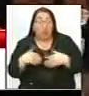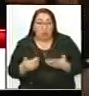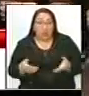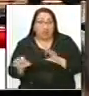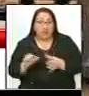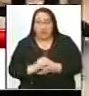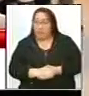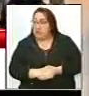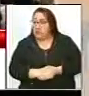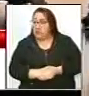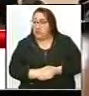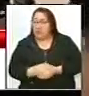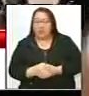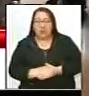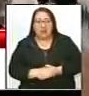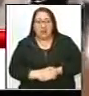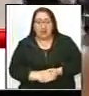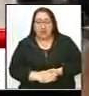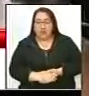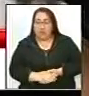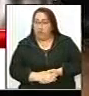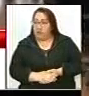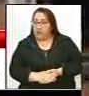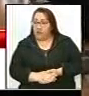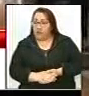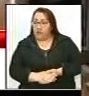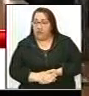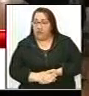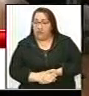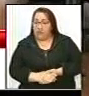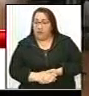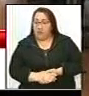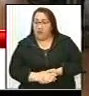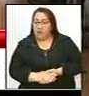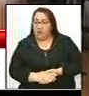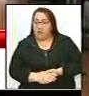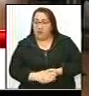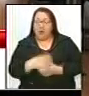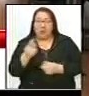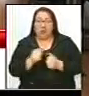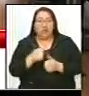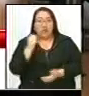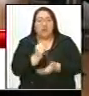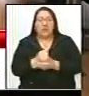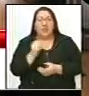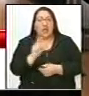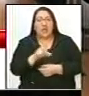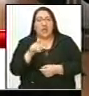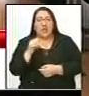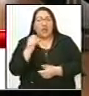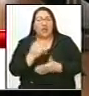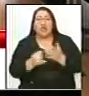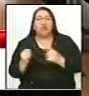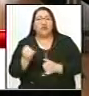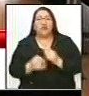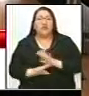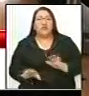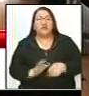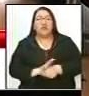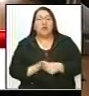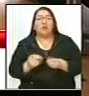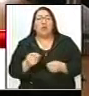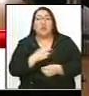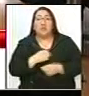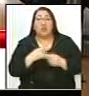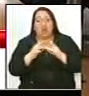alguna objeción que sea así? ¿O solamente con la aprobación de Yaica ya sería suficiente? Porque al final el Ministerio de